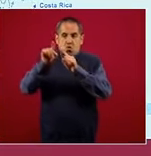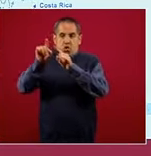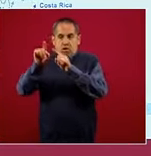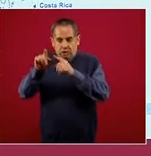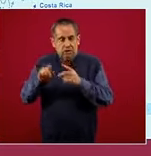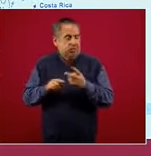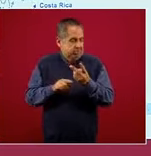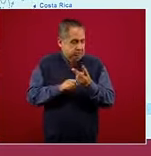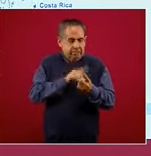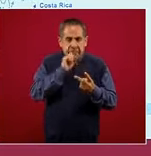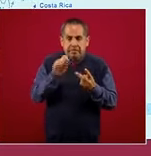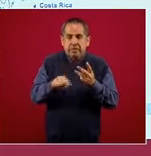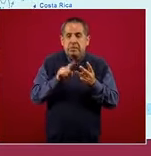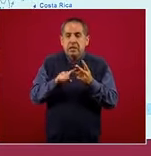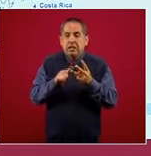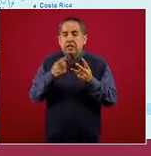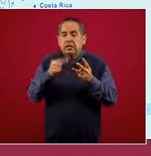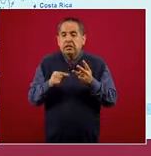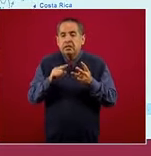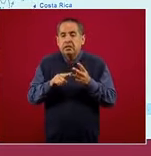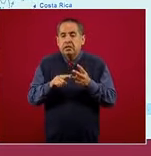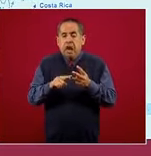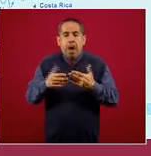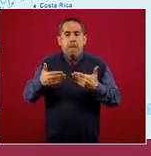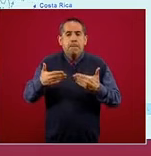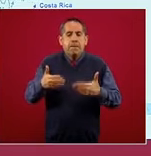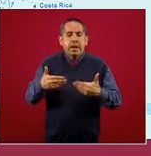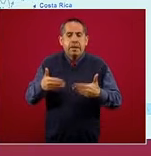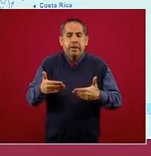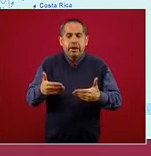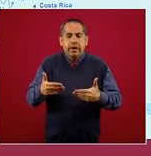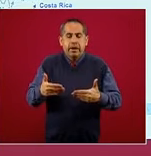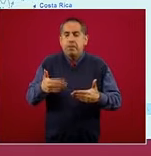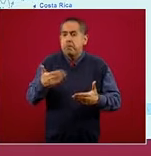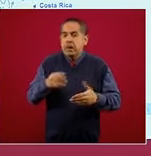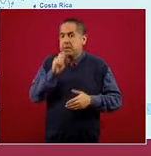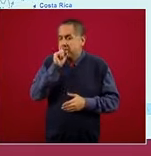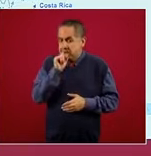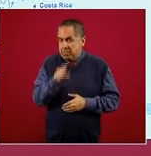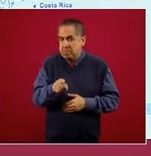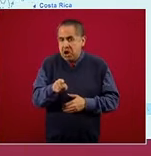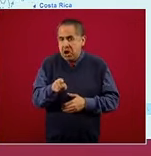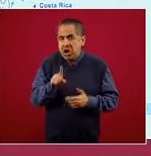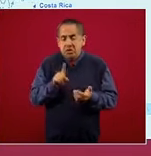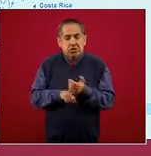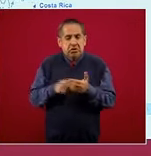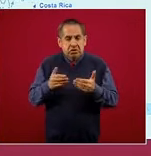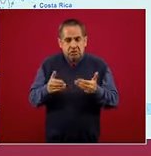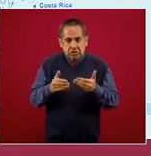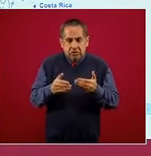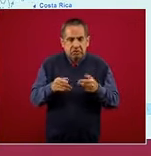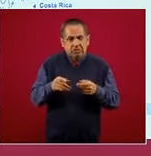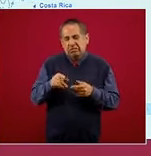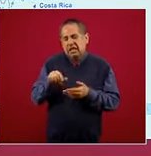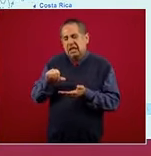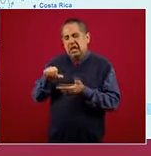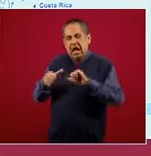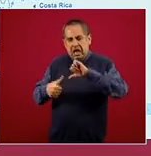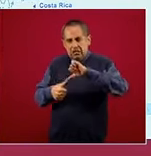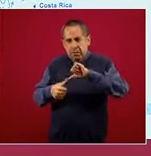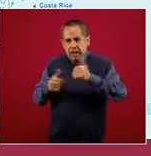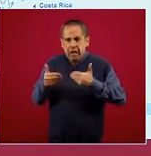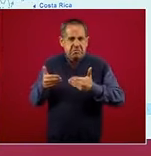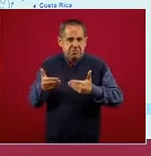la magnitud, y luego está Panamá. Panamá también empieza, este es el componente de Centroamérica, de